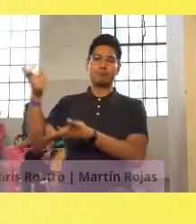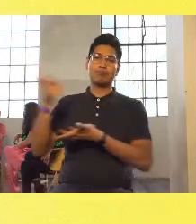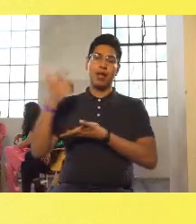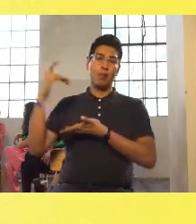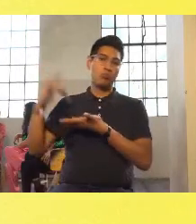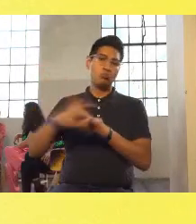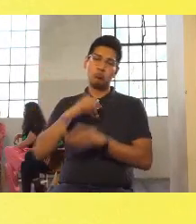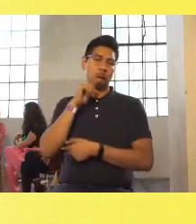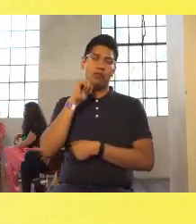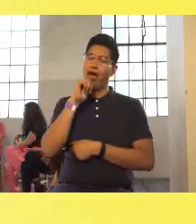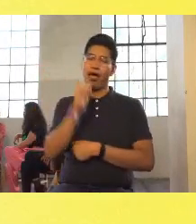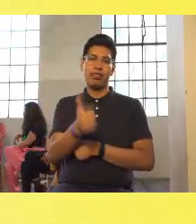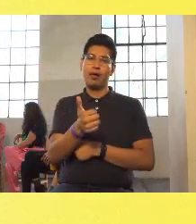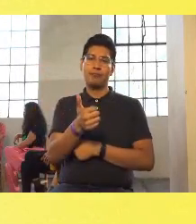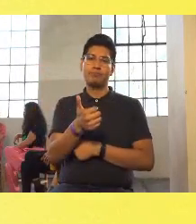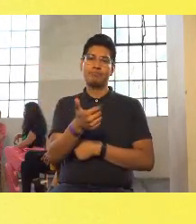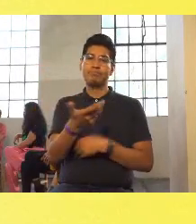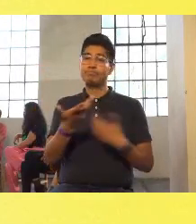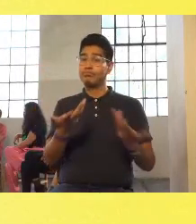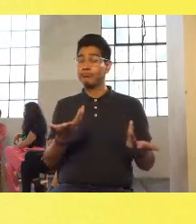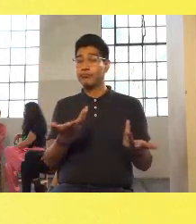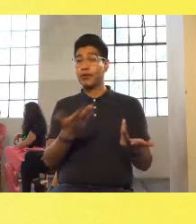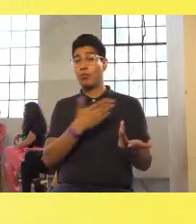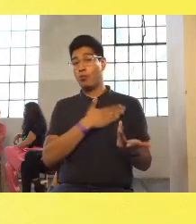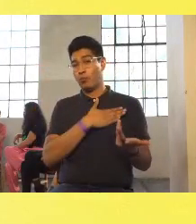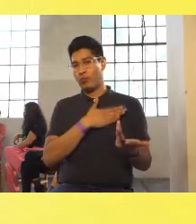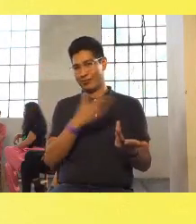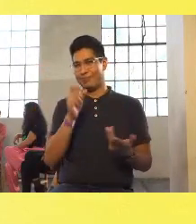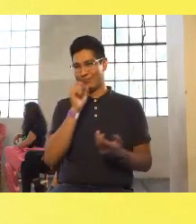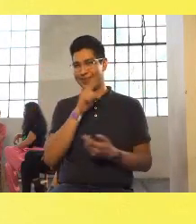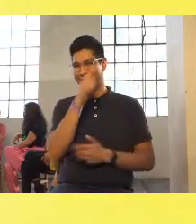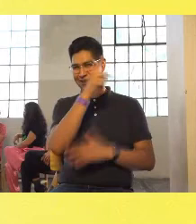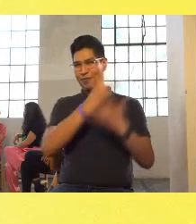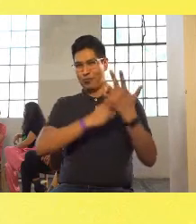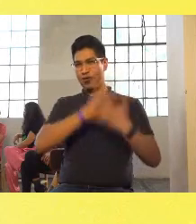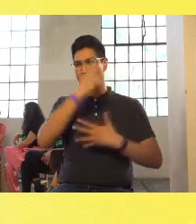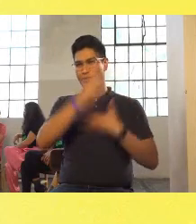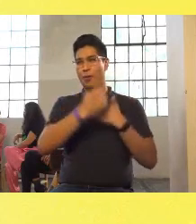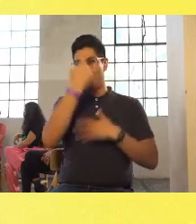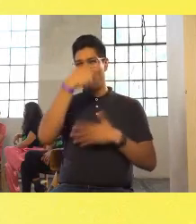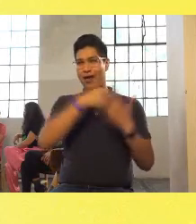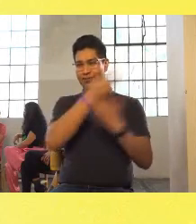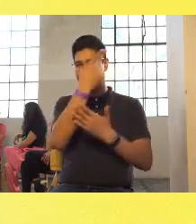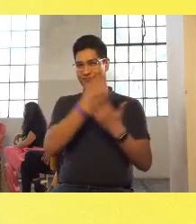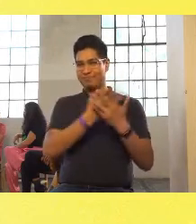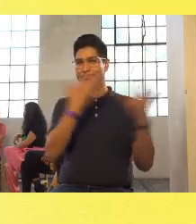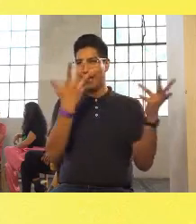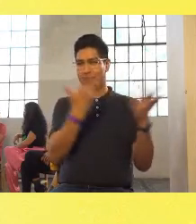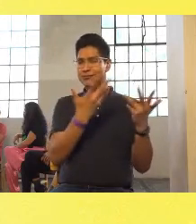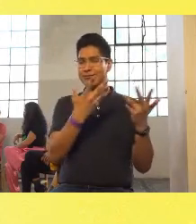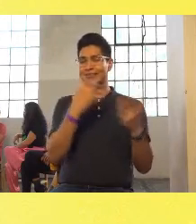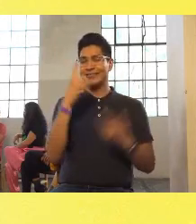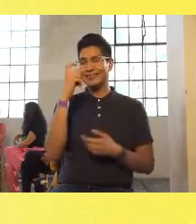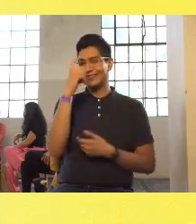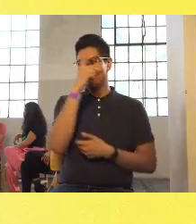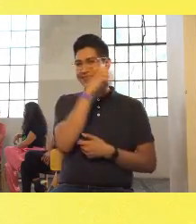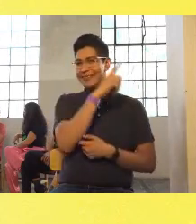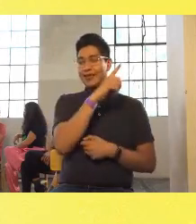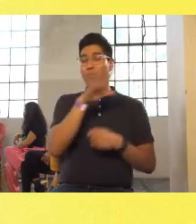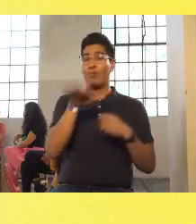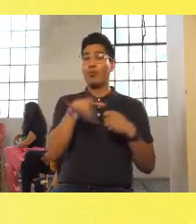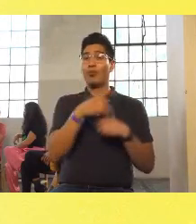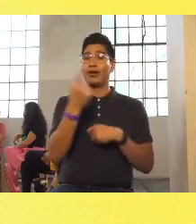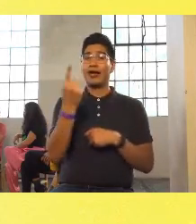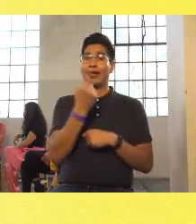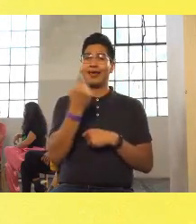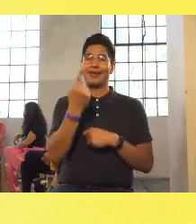Pero, o sea, la vida a través de Design Your Action ha sido súper complicada, porque además ahora necesitamos, o sea, si ya les explicaba cómo hacer